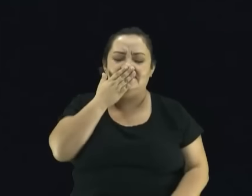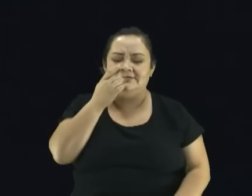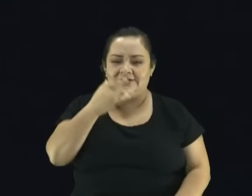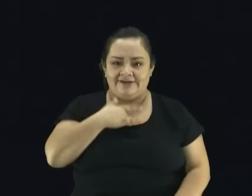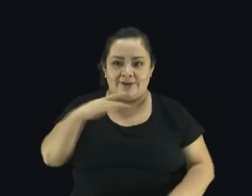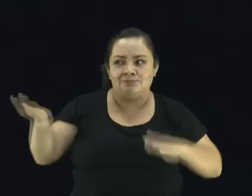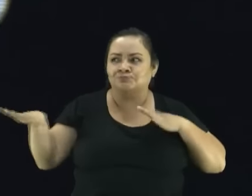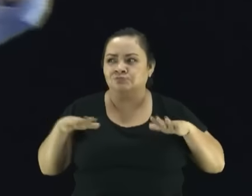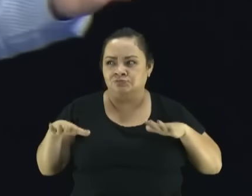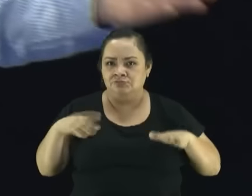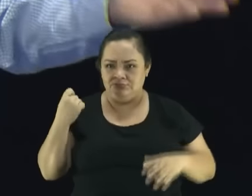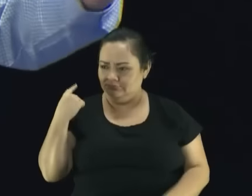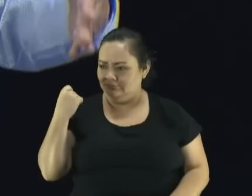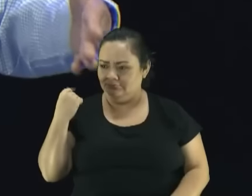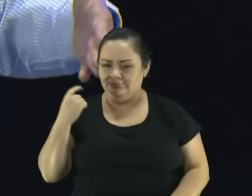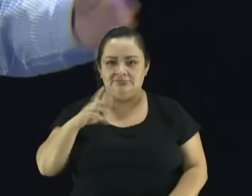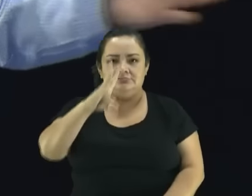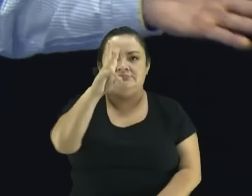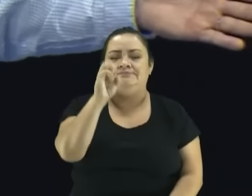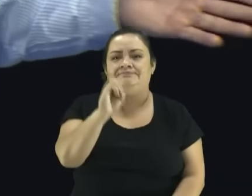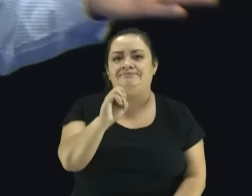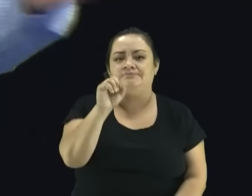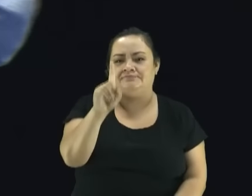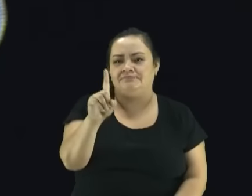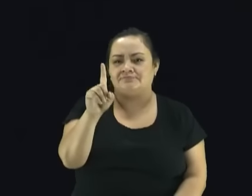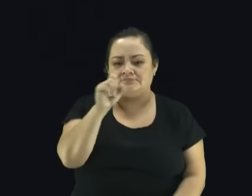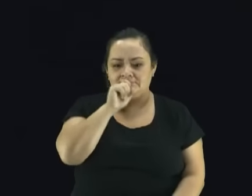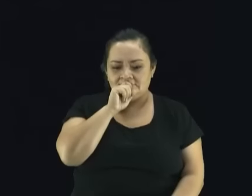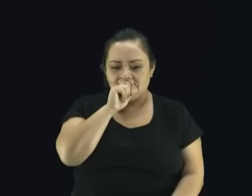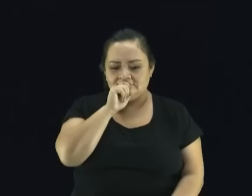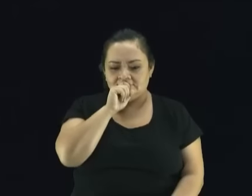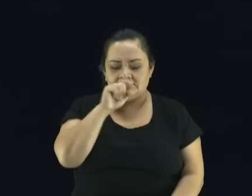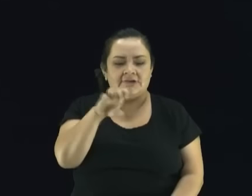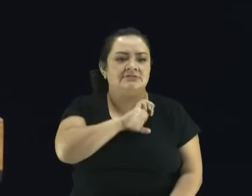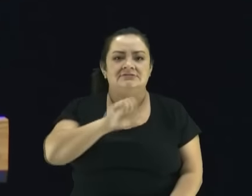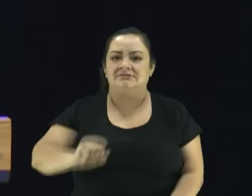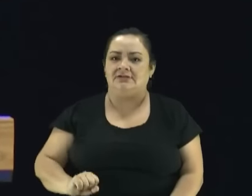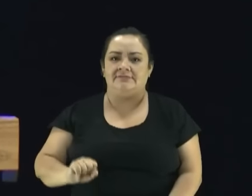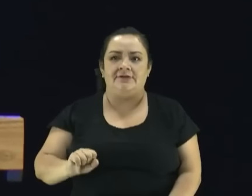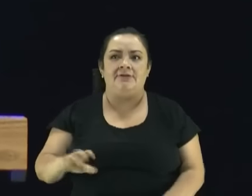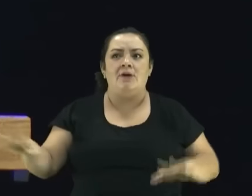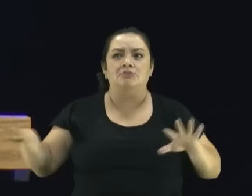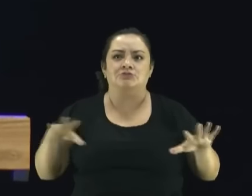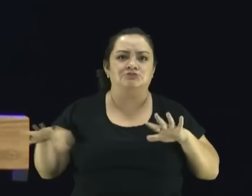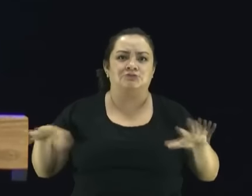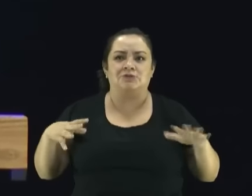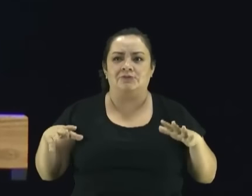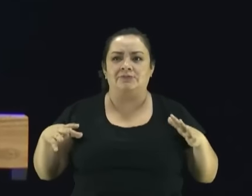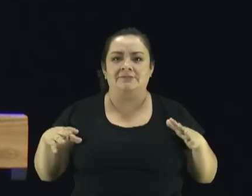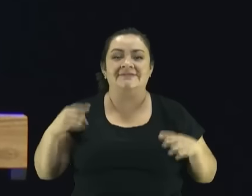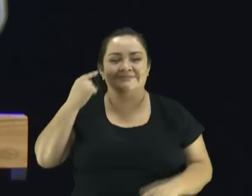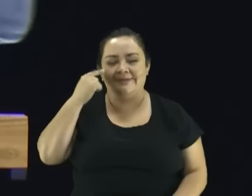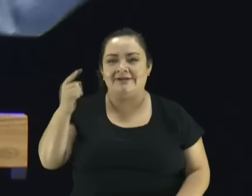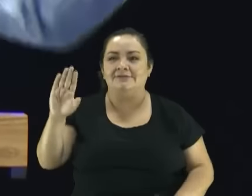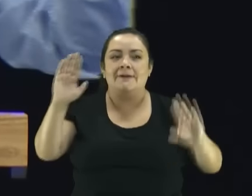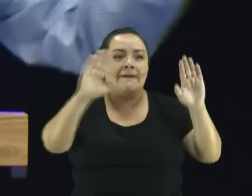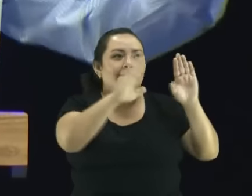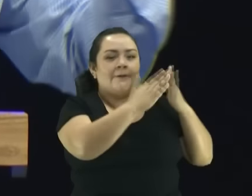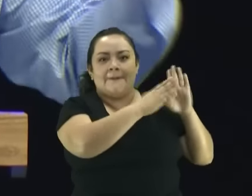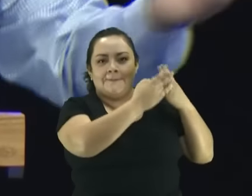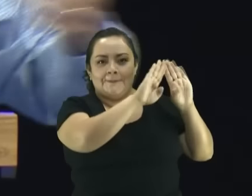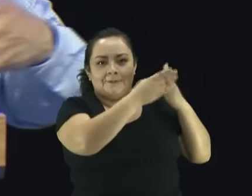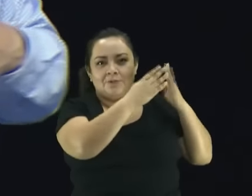temblor que fue hace poco de 6.1 en Guatemala no sé qué qué se sintió en El Salvador pero sonaba todo Las puertas del closet de mi cuarto se hacían